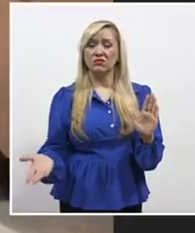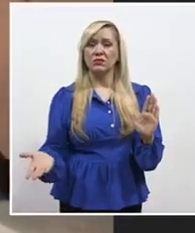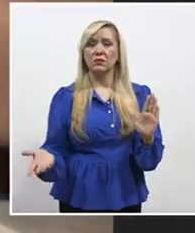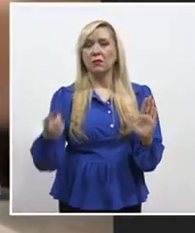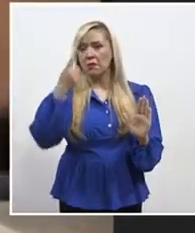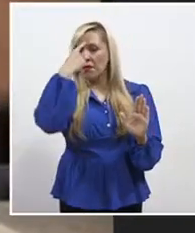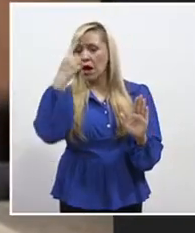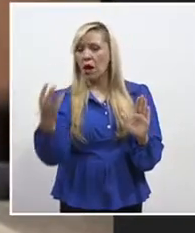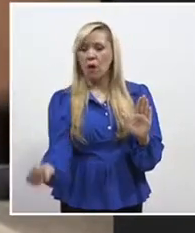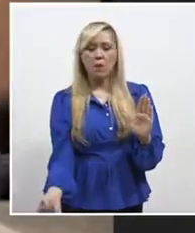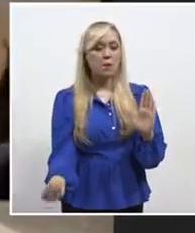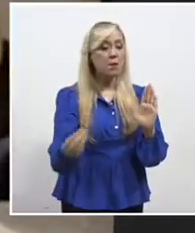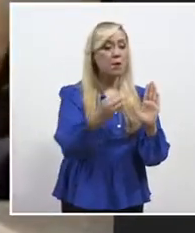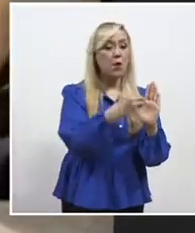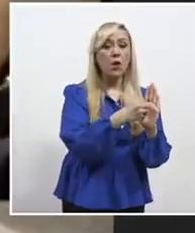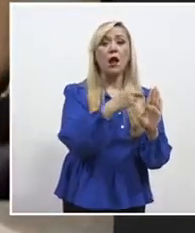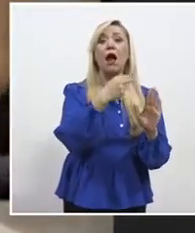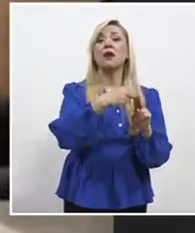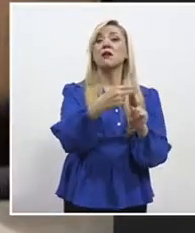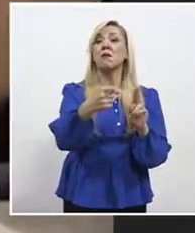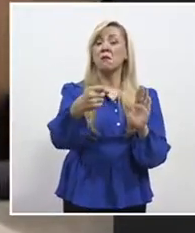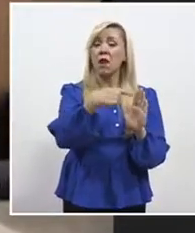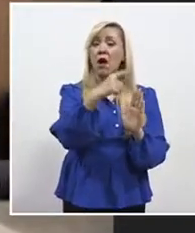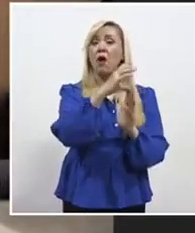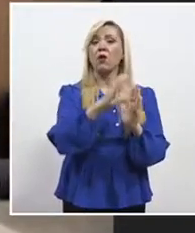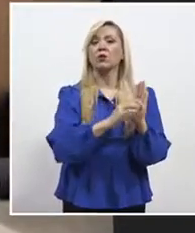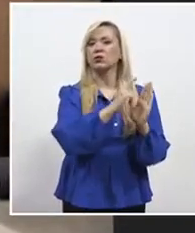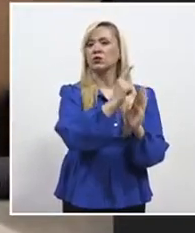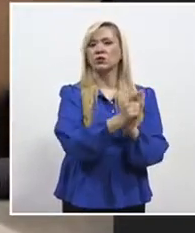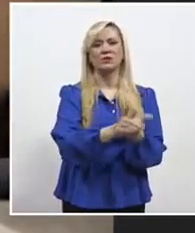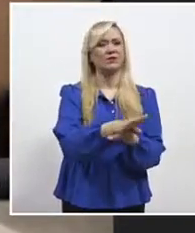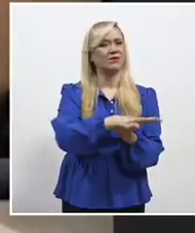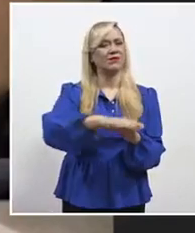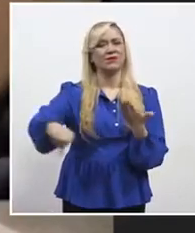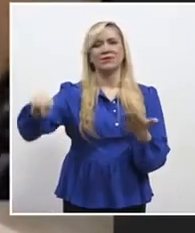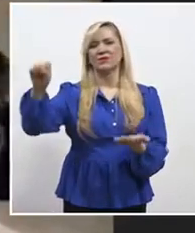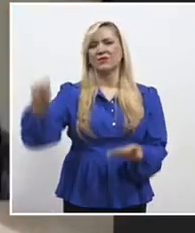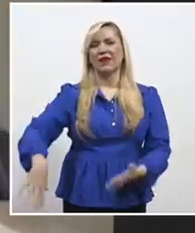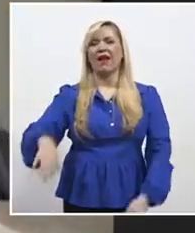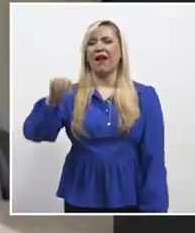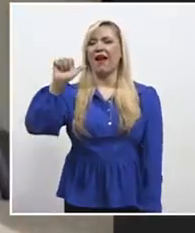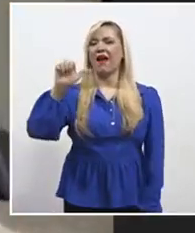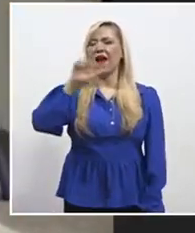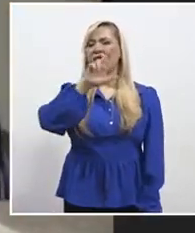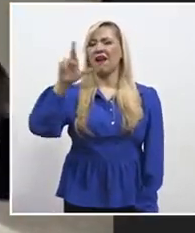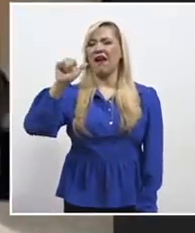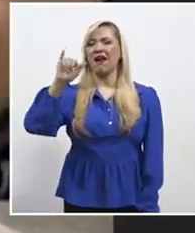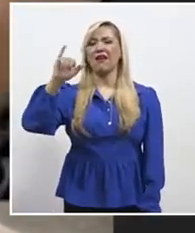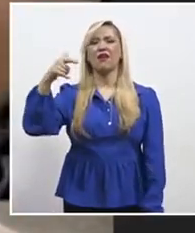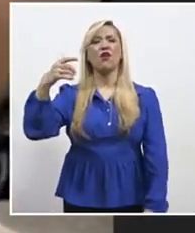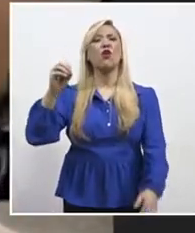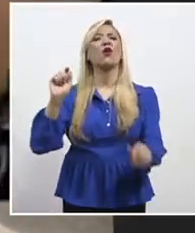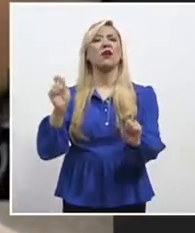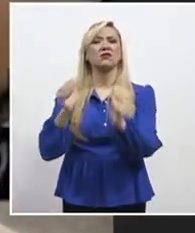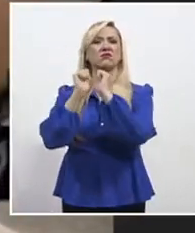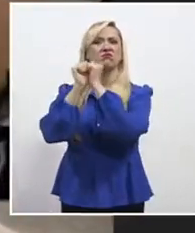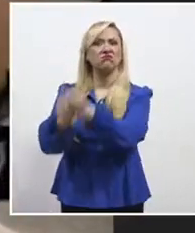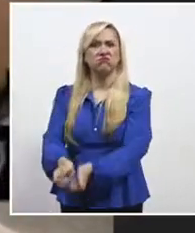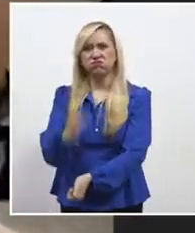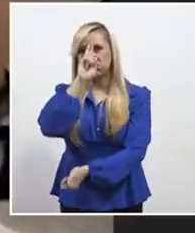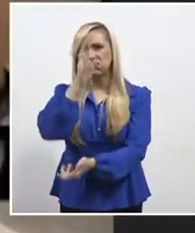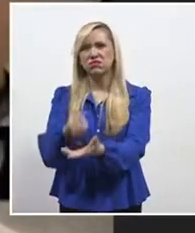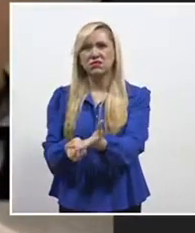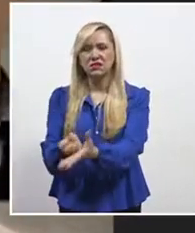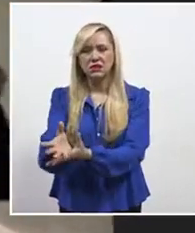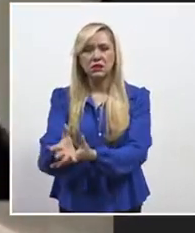incluyendo la Constitución, para dejar sin efecto la figura del arraigo por ser per se contraria a la